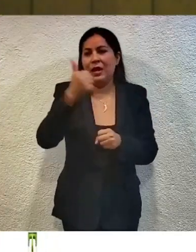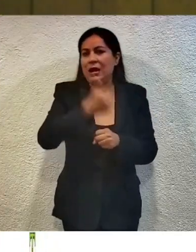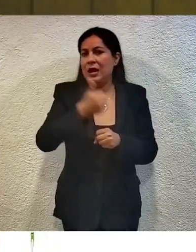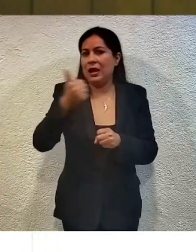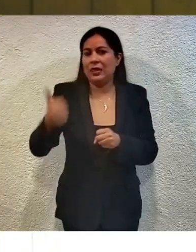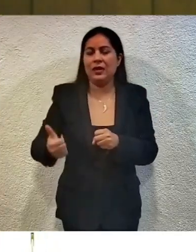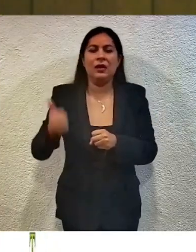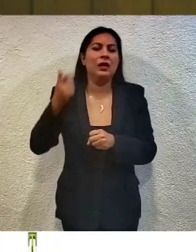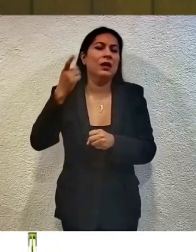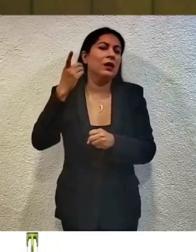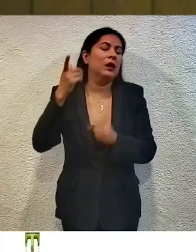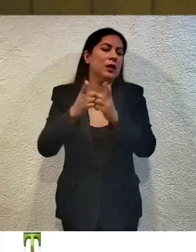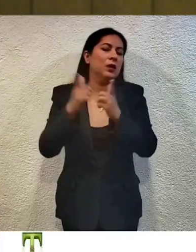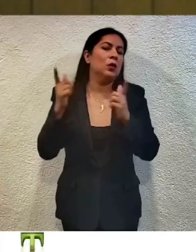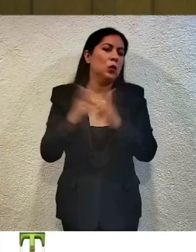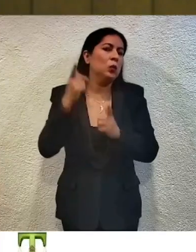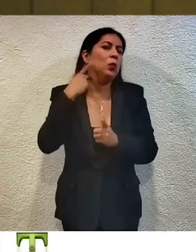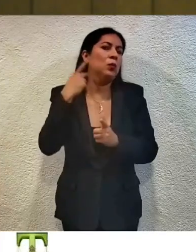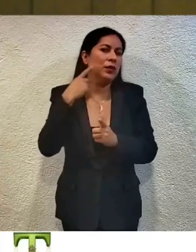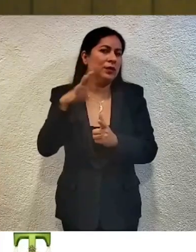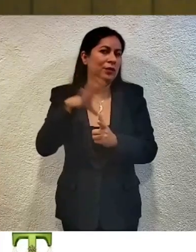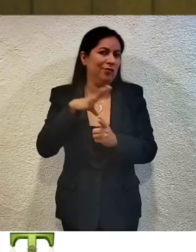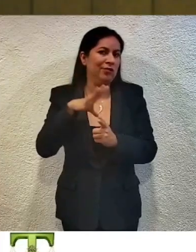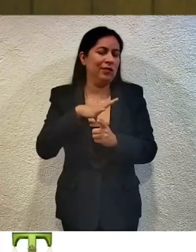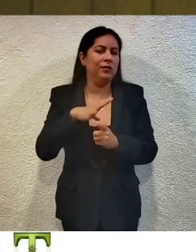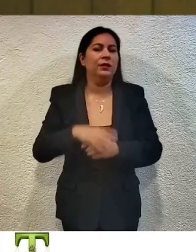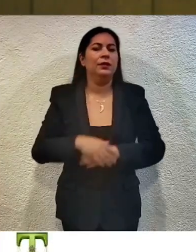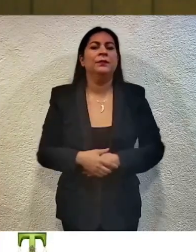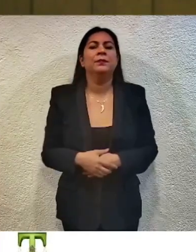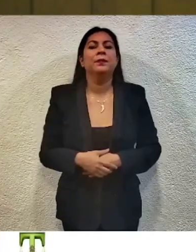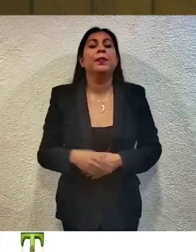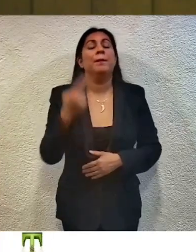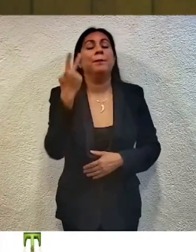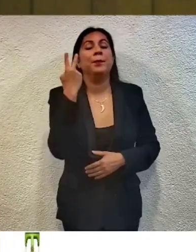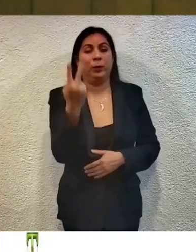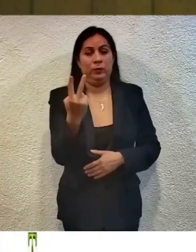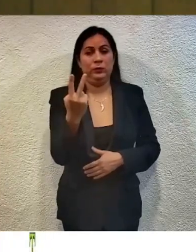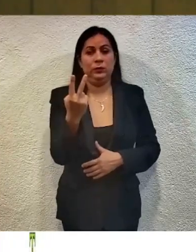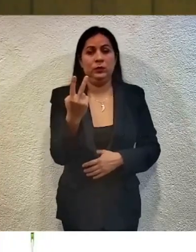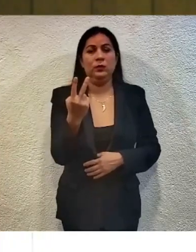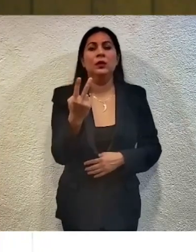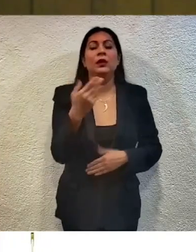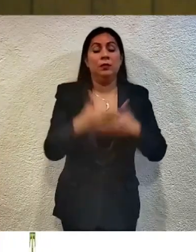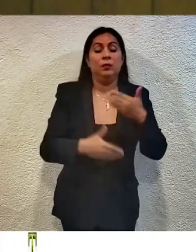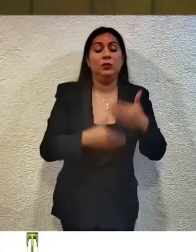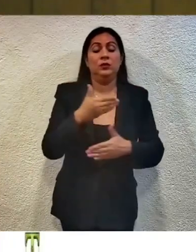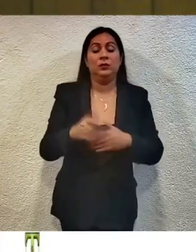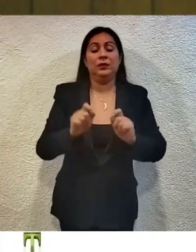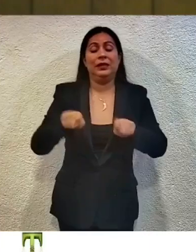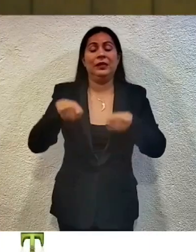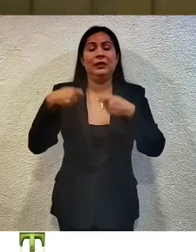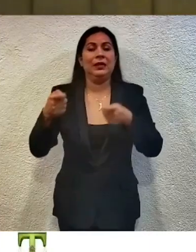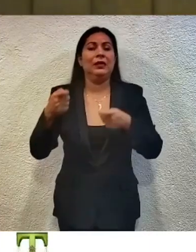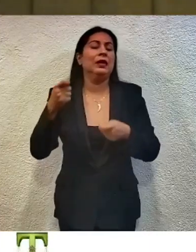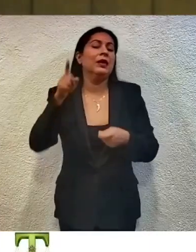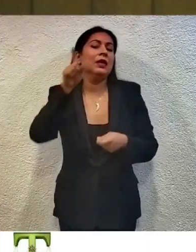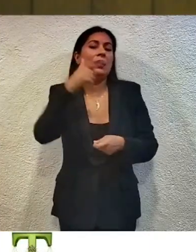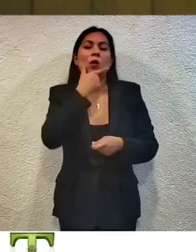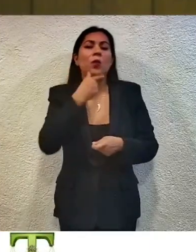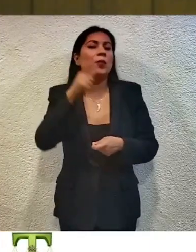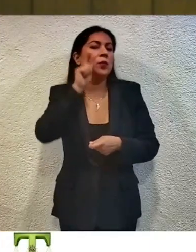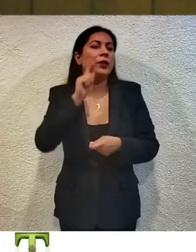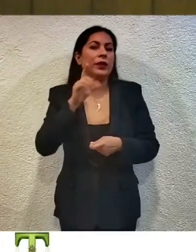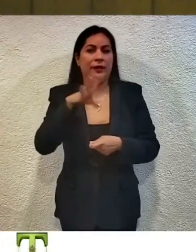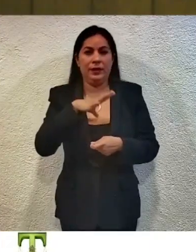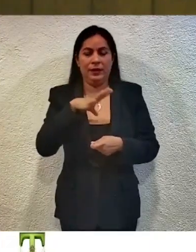a cada ente político. 2. El procedimiento de asignación del género que le corresponde